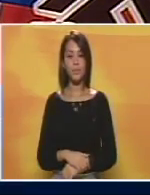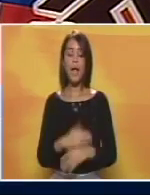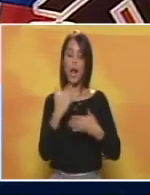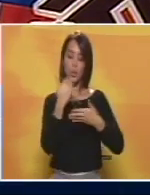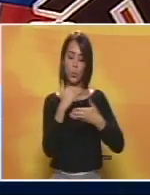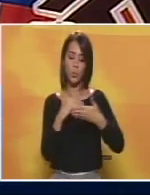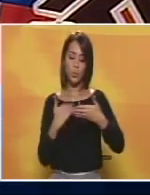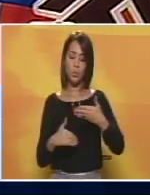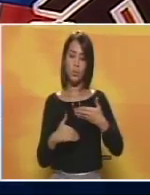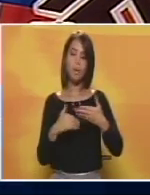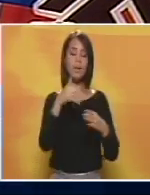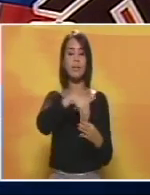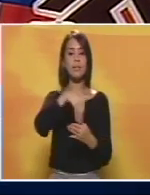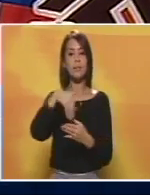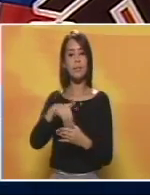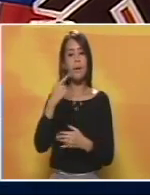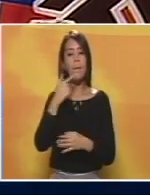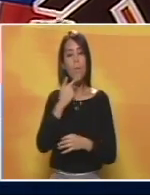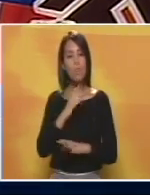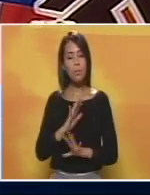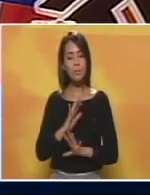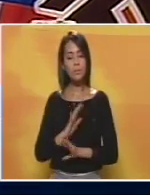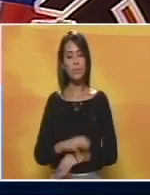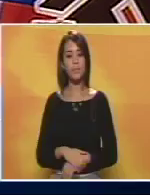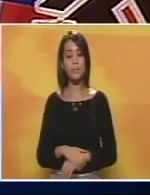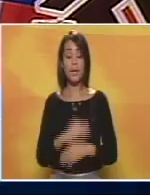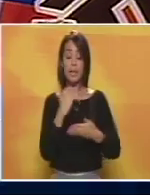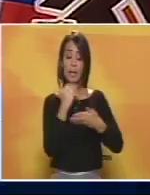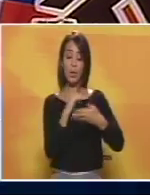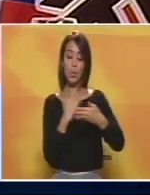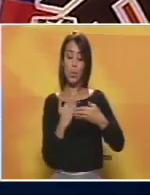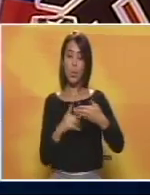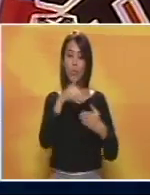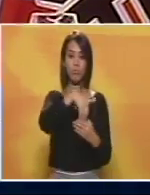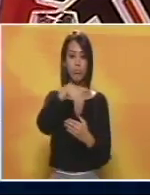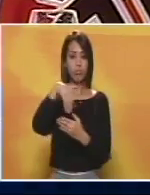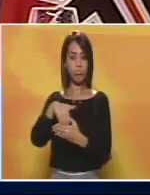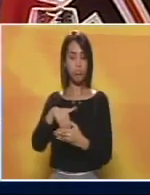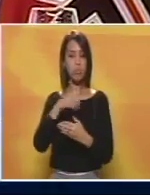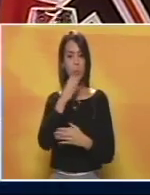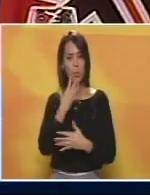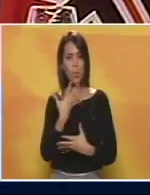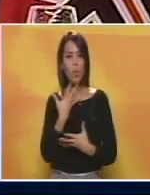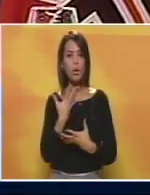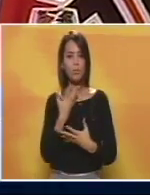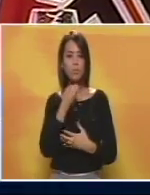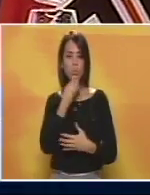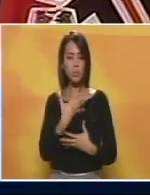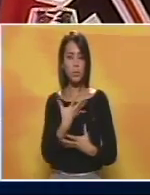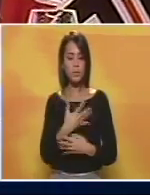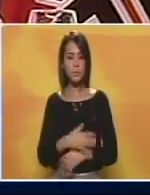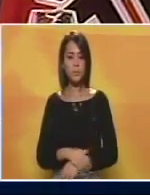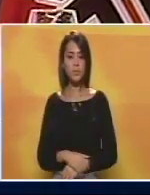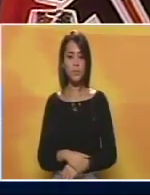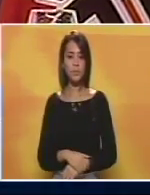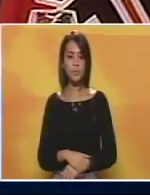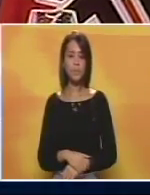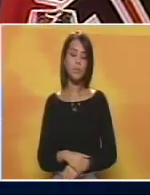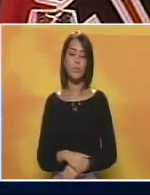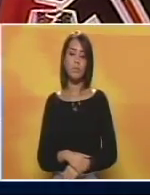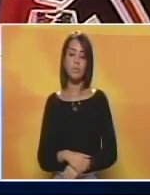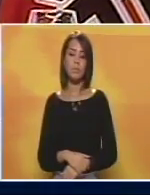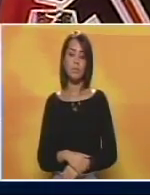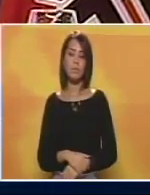cronograma electoral. Podemos decir que el cronograma electoral está funcionando perfectamente. Hemos